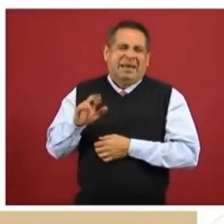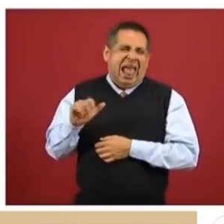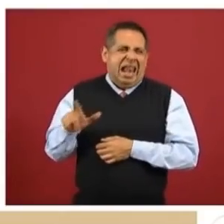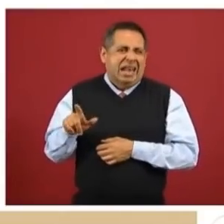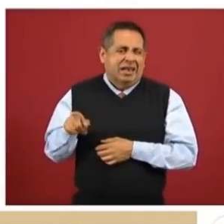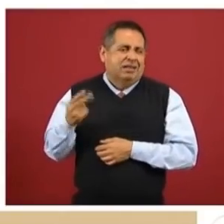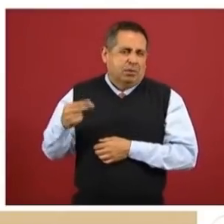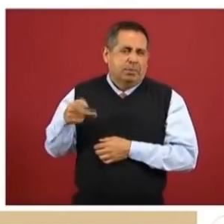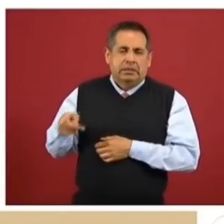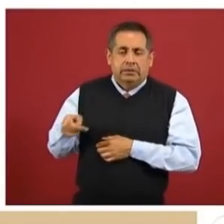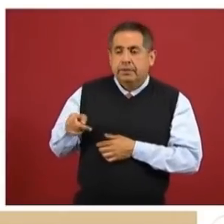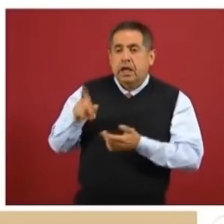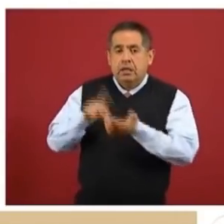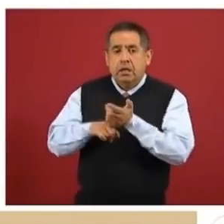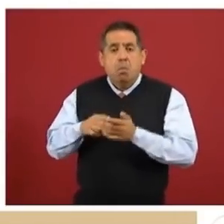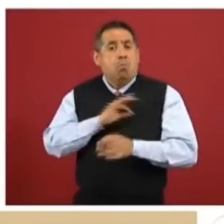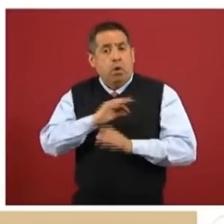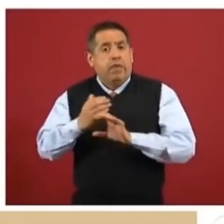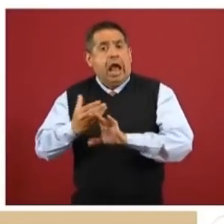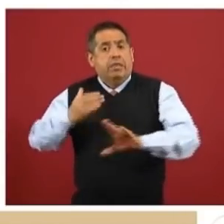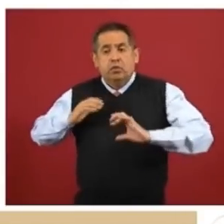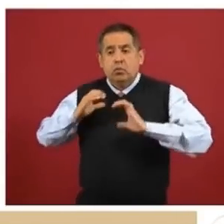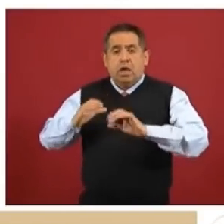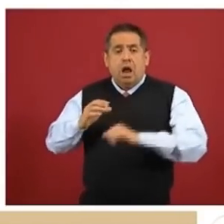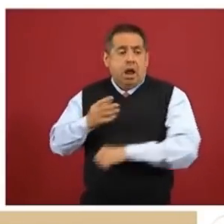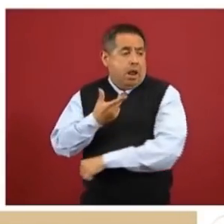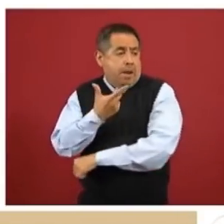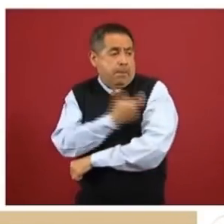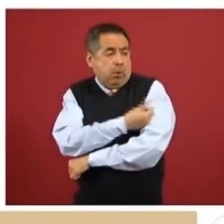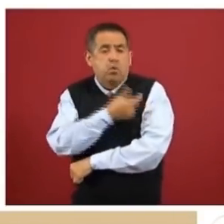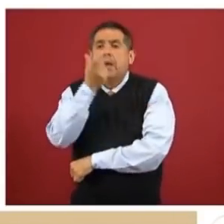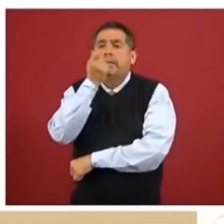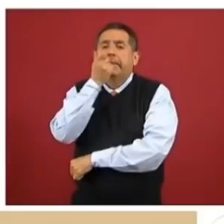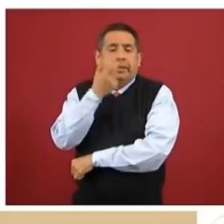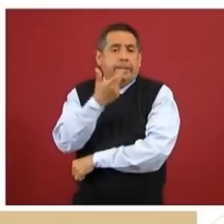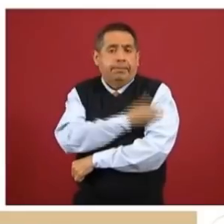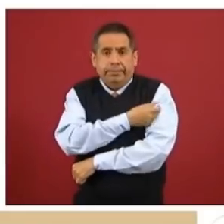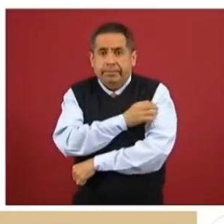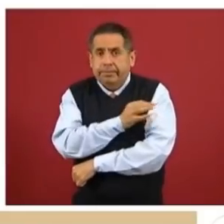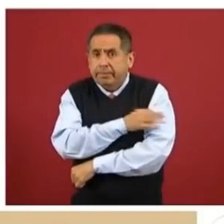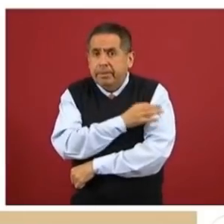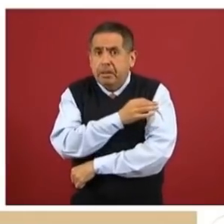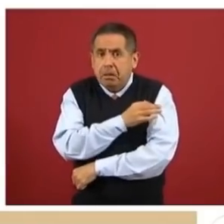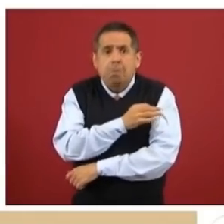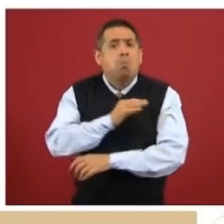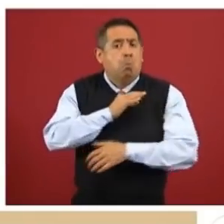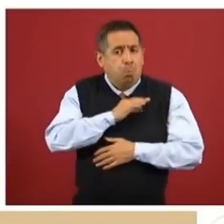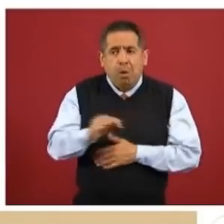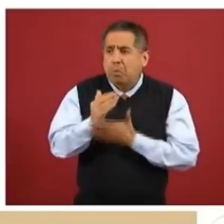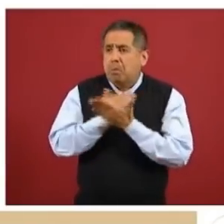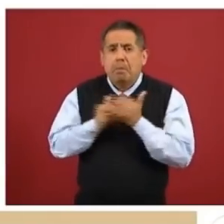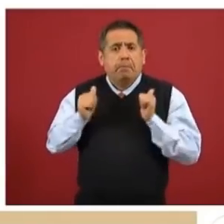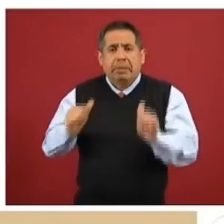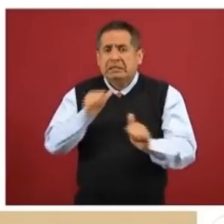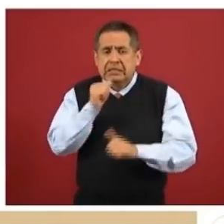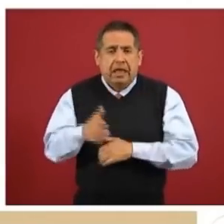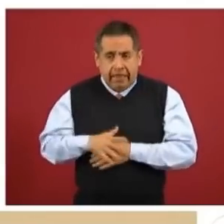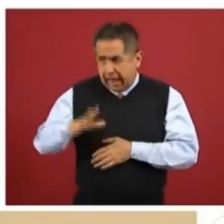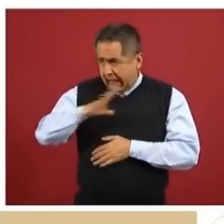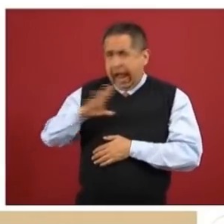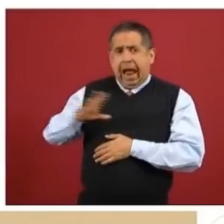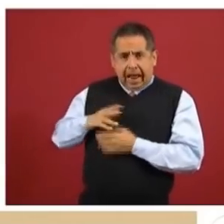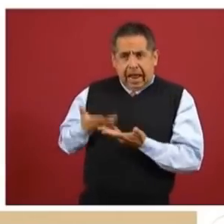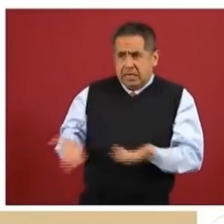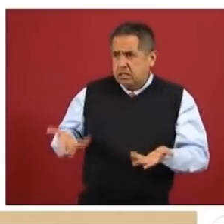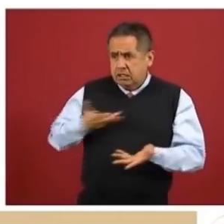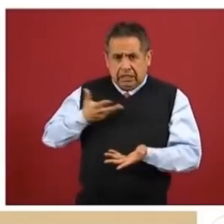que aparte es prevenible por una vacuna que el día de hoy existe y que la doctora Miriam Veras